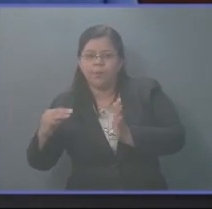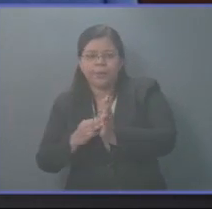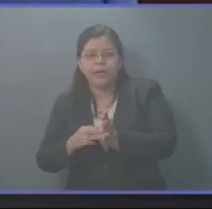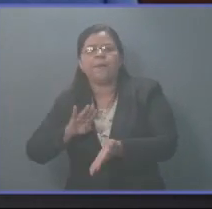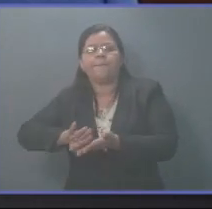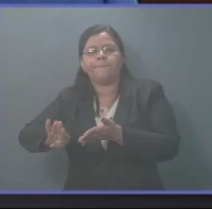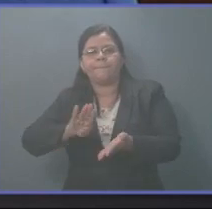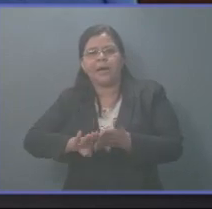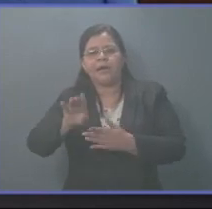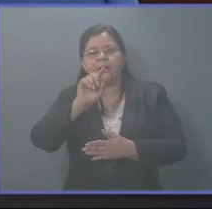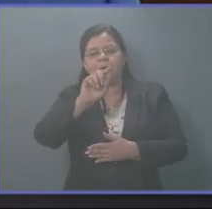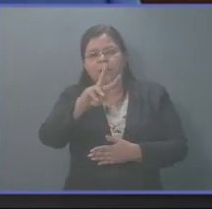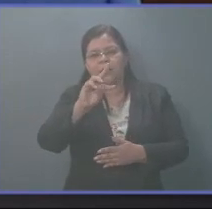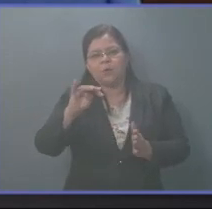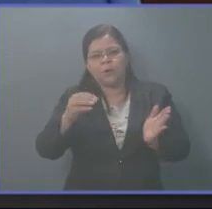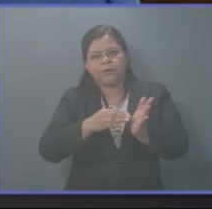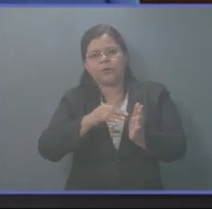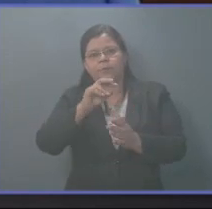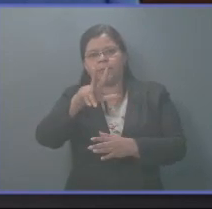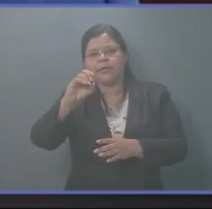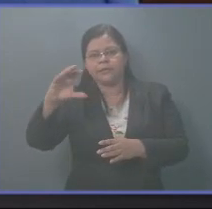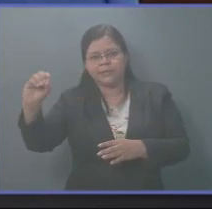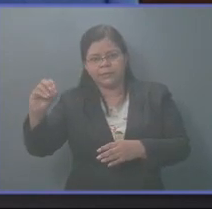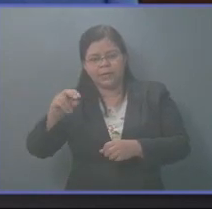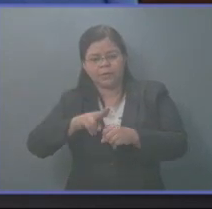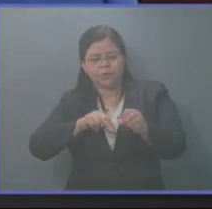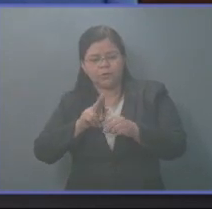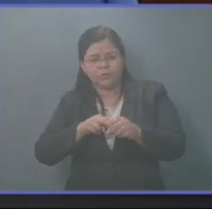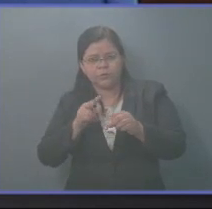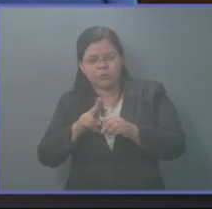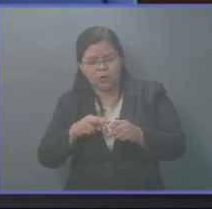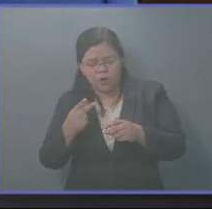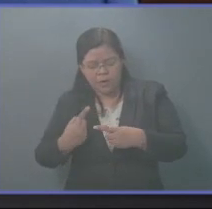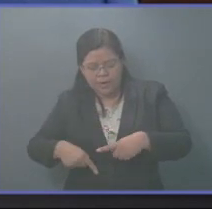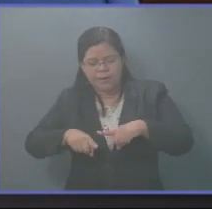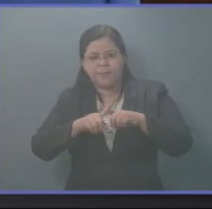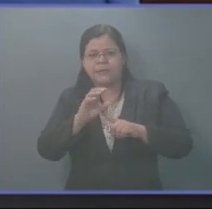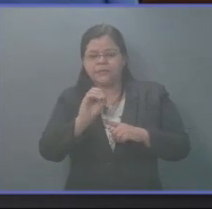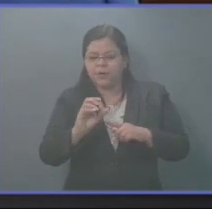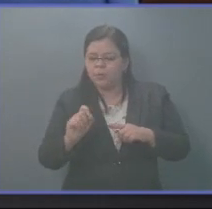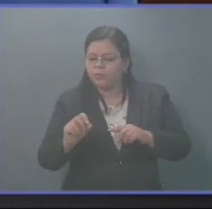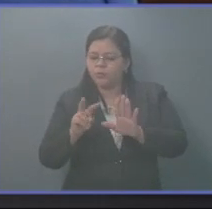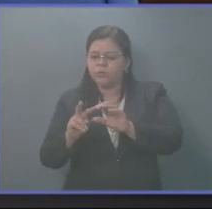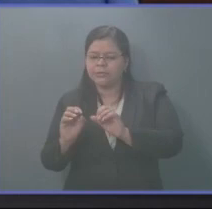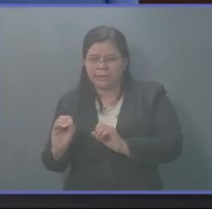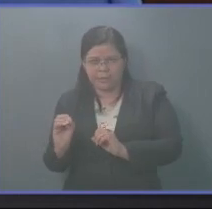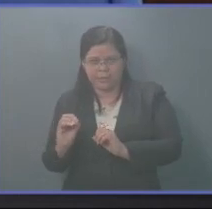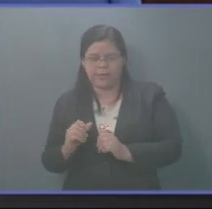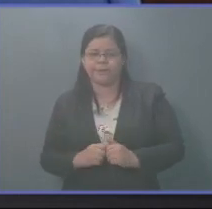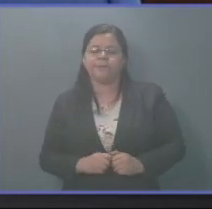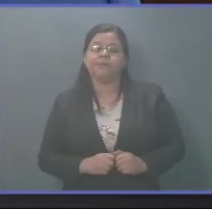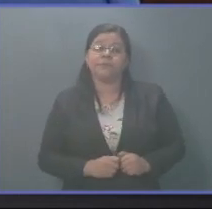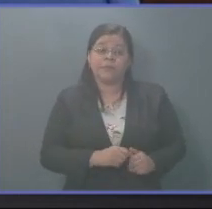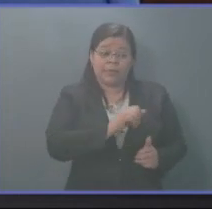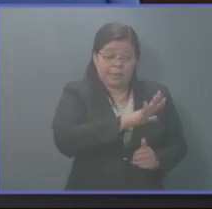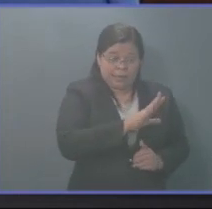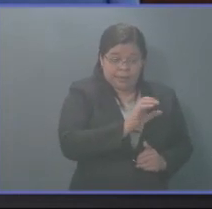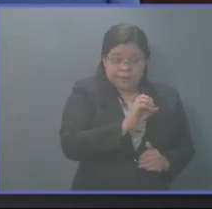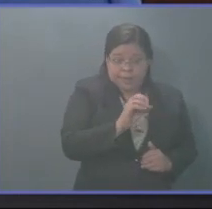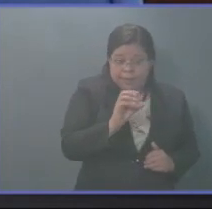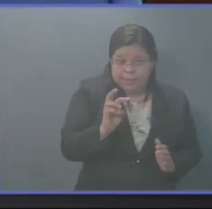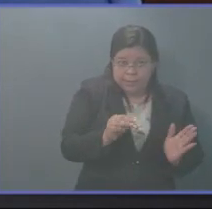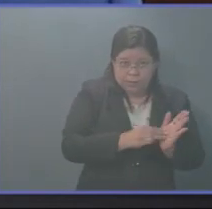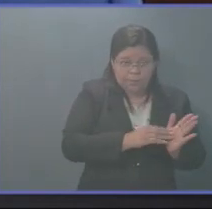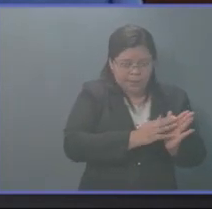de $4,300 más .70 por millar o fracción excedentes a 400,000. De